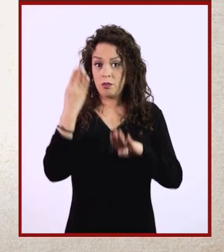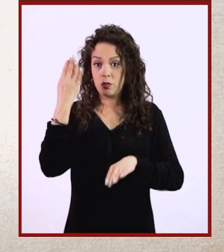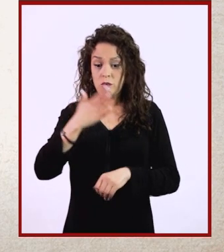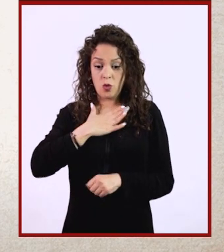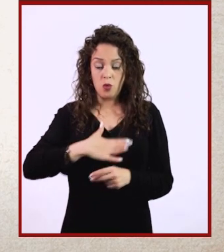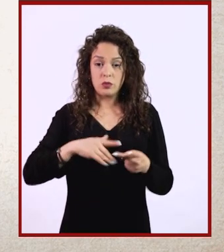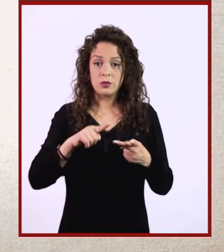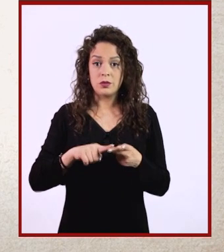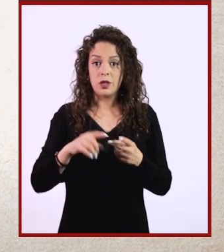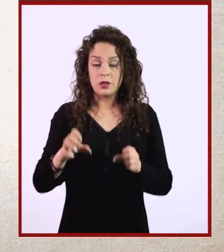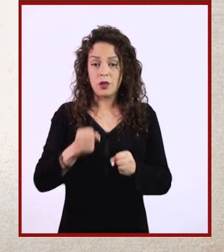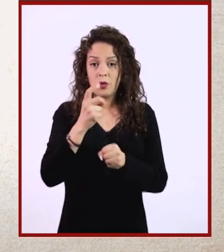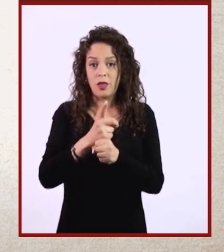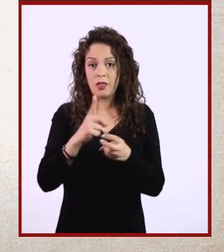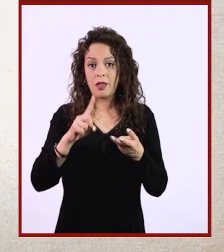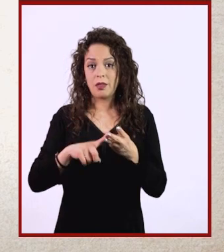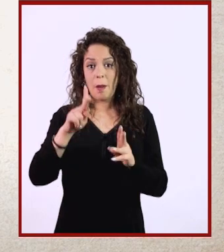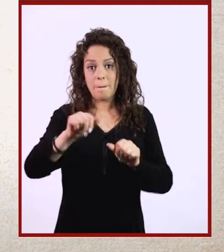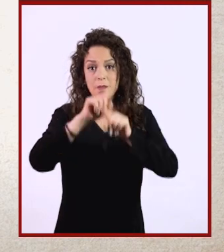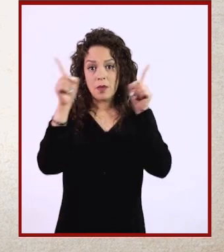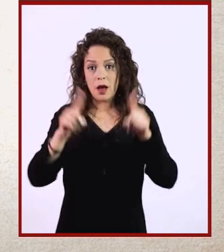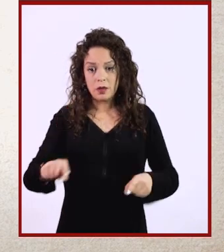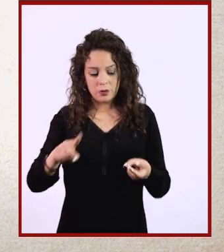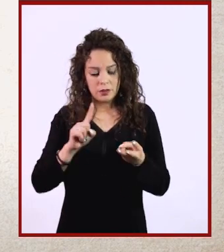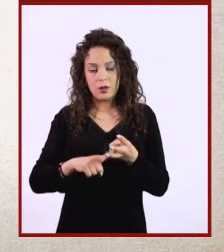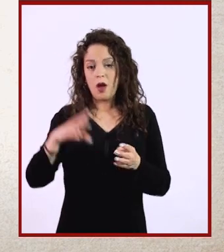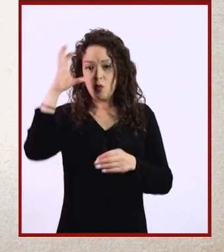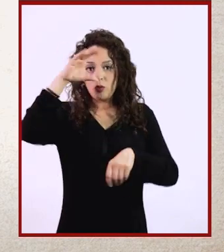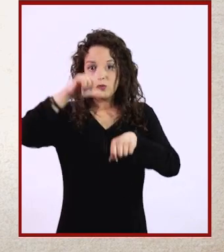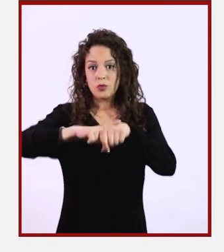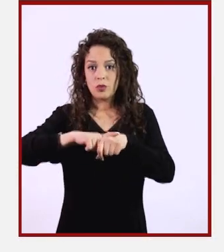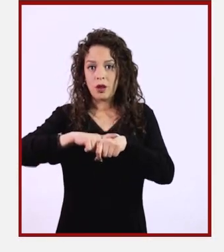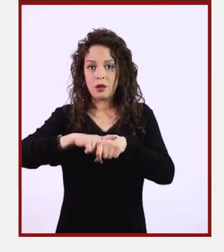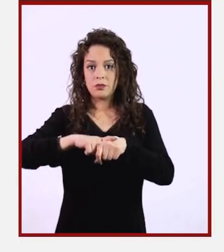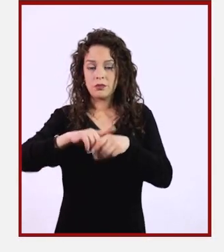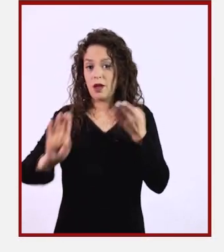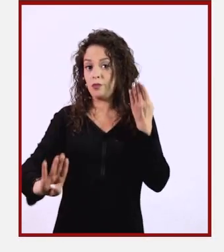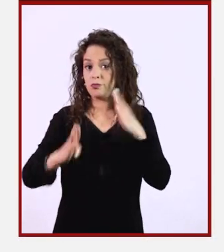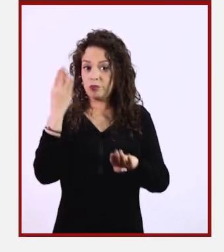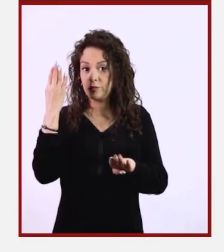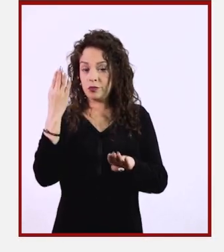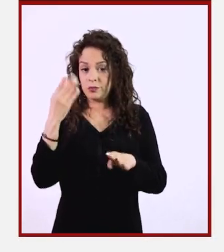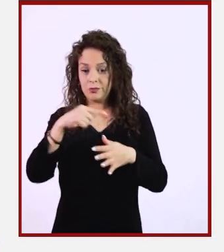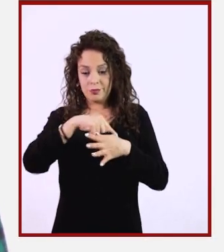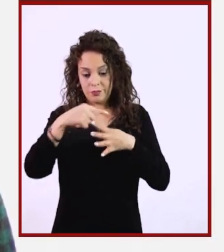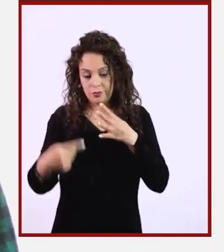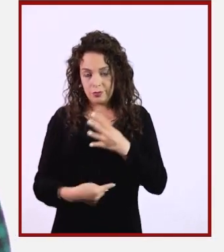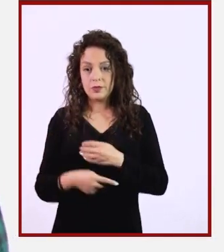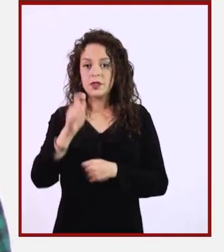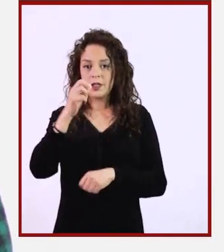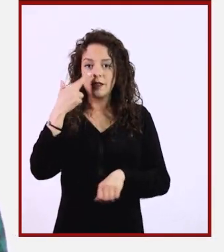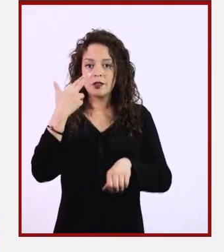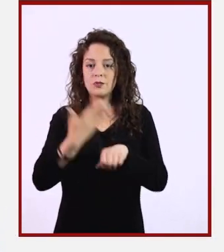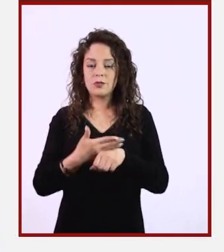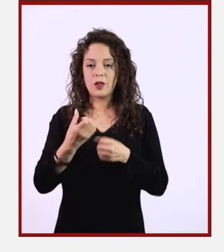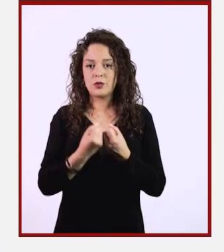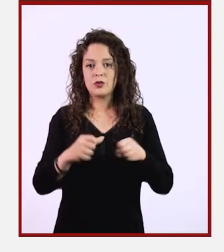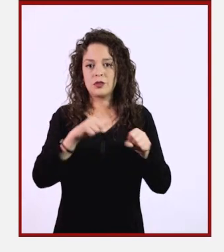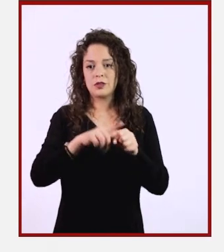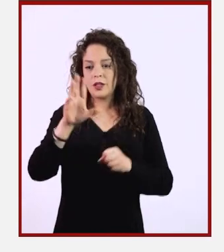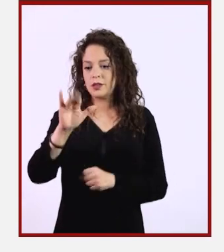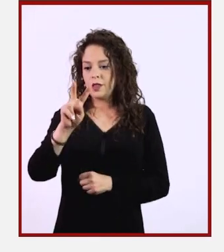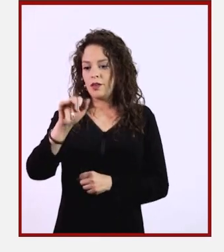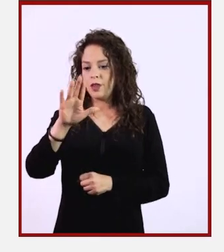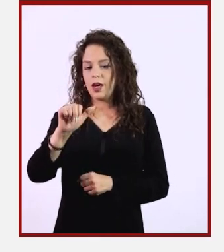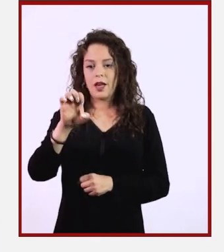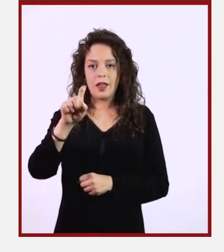justicia, la seguridad, la paz y la cultura mundial. Hasta aquí el segmento de responsabilidad social, cívica y ética. Más